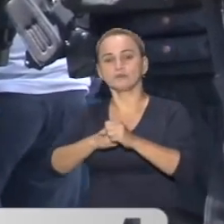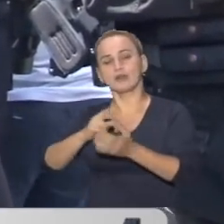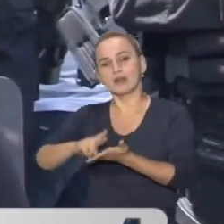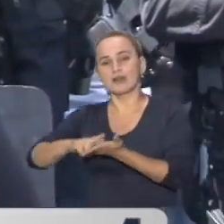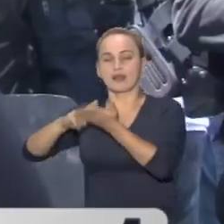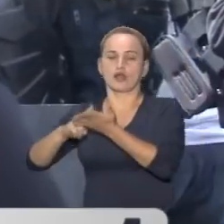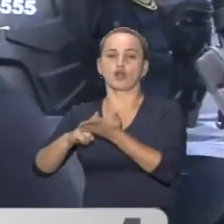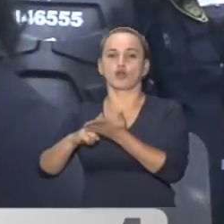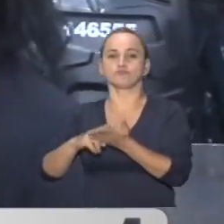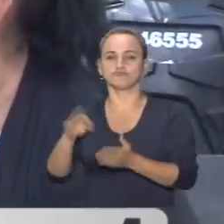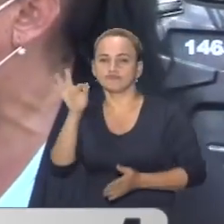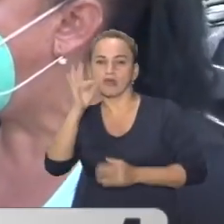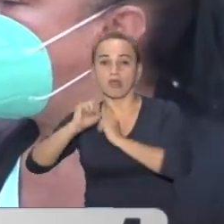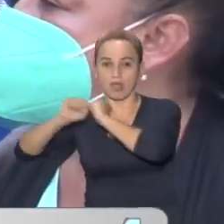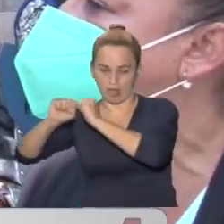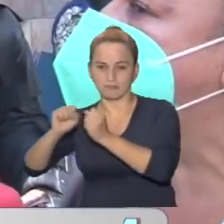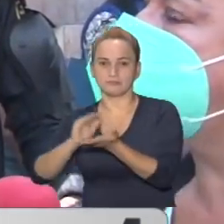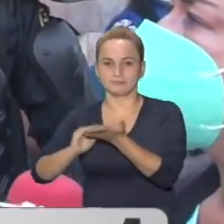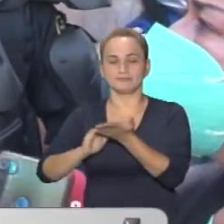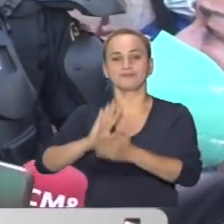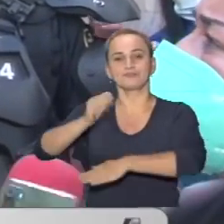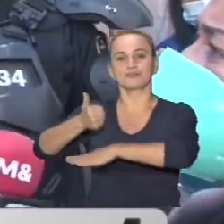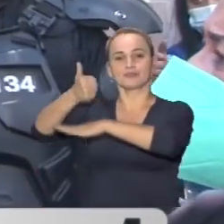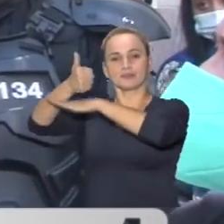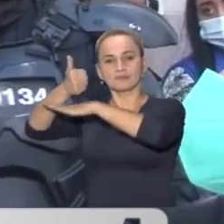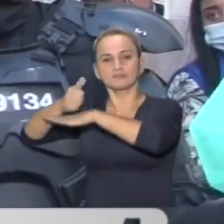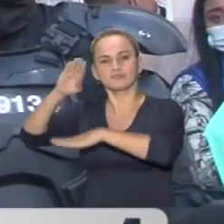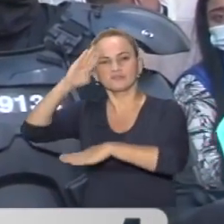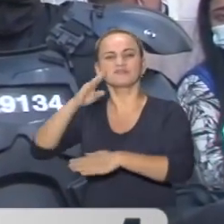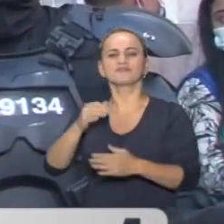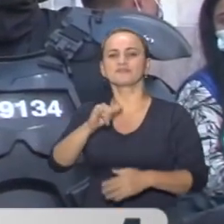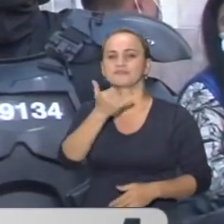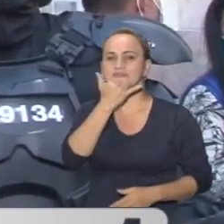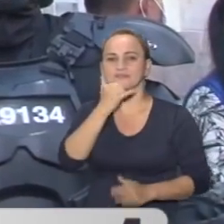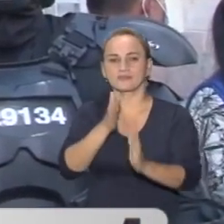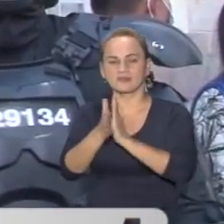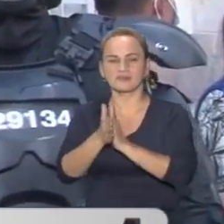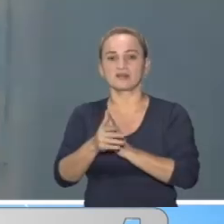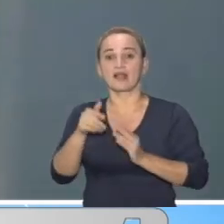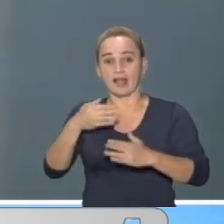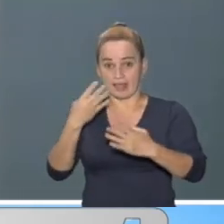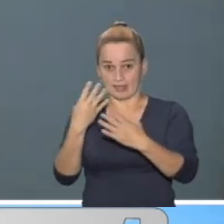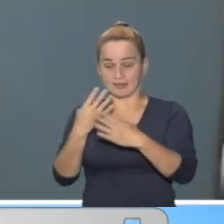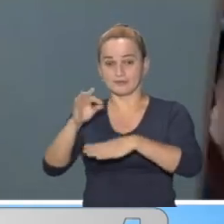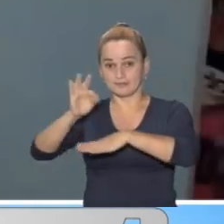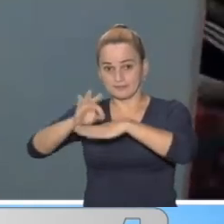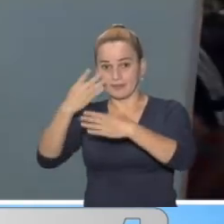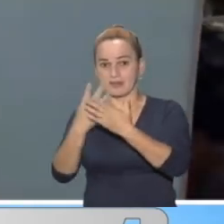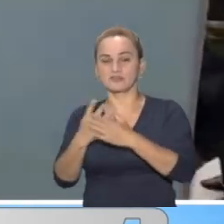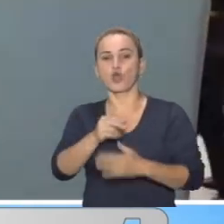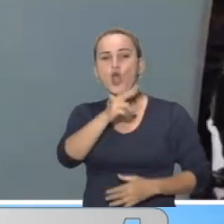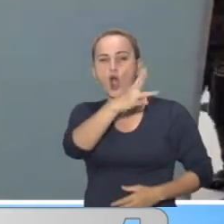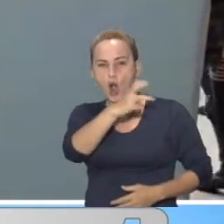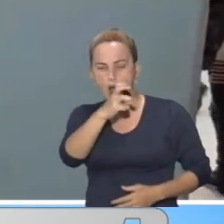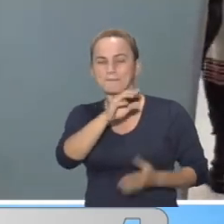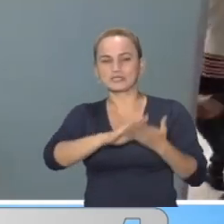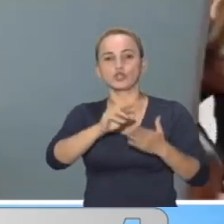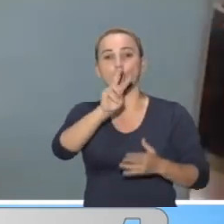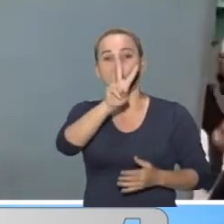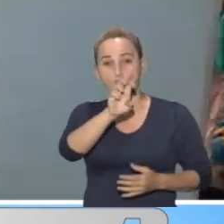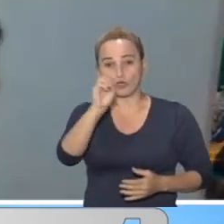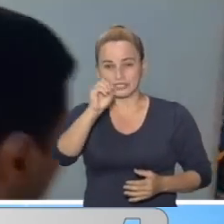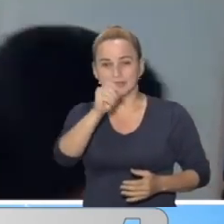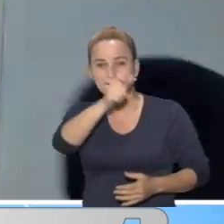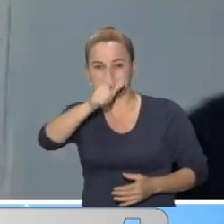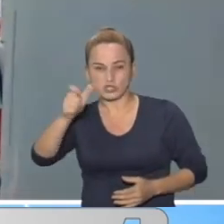Coronel Juan Gómez, comandante operativo de la Policía Metropolitana, ¿qué fue lo que pasó? Se produce un amotinamiento de entre 80 a 100 personas que hacen parte de esta